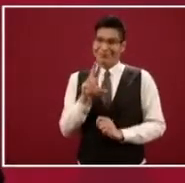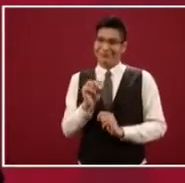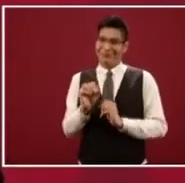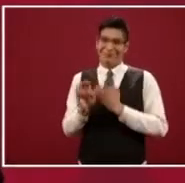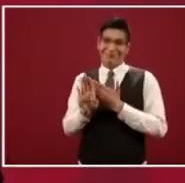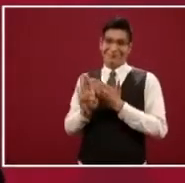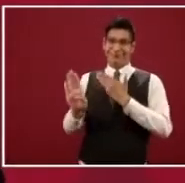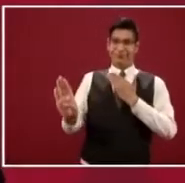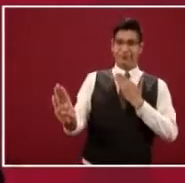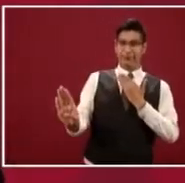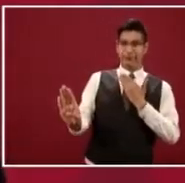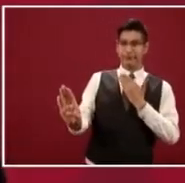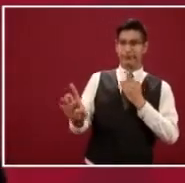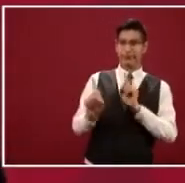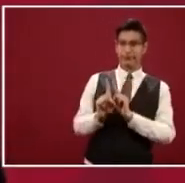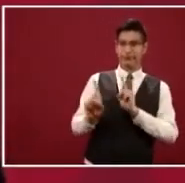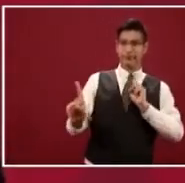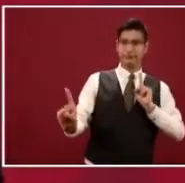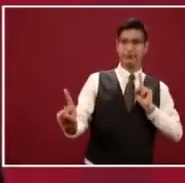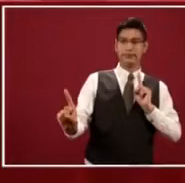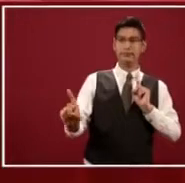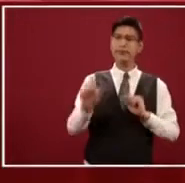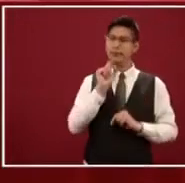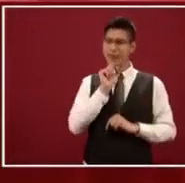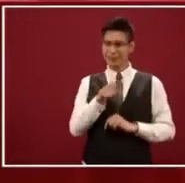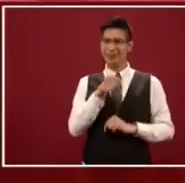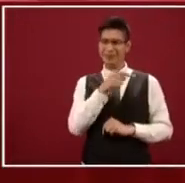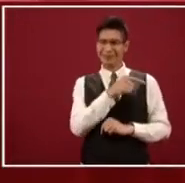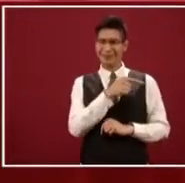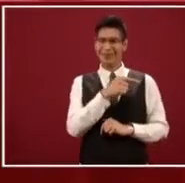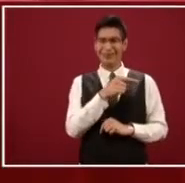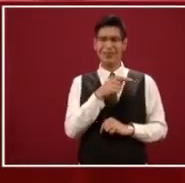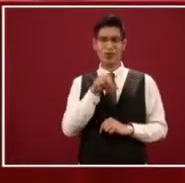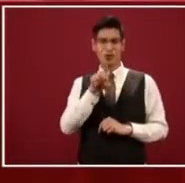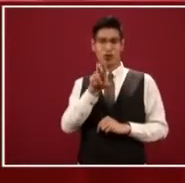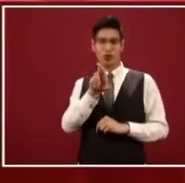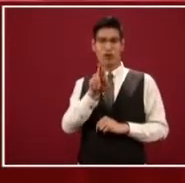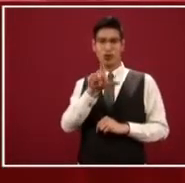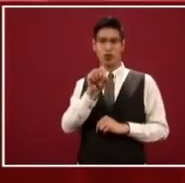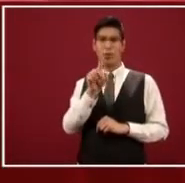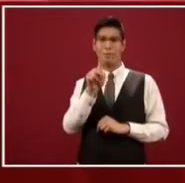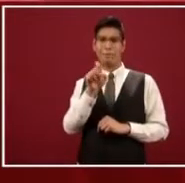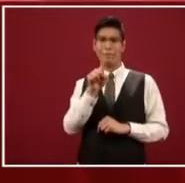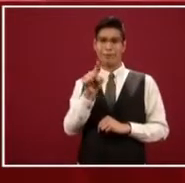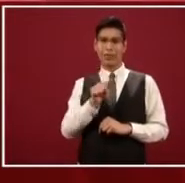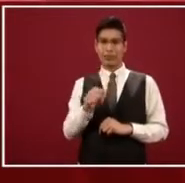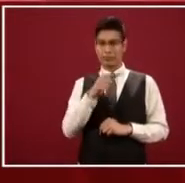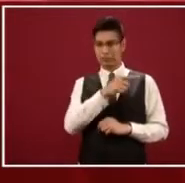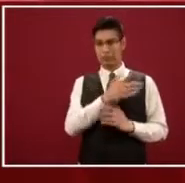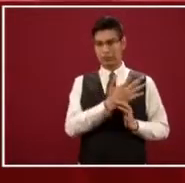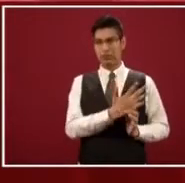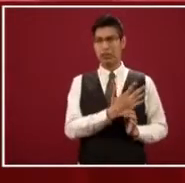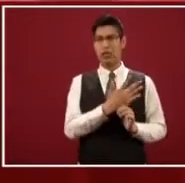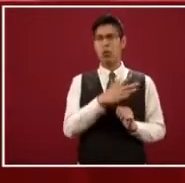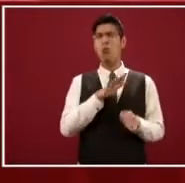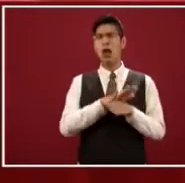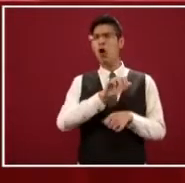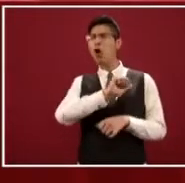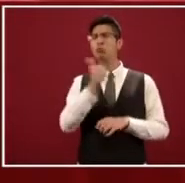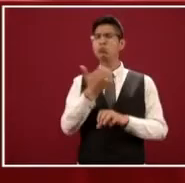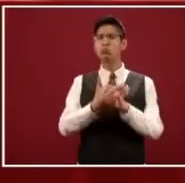Pero además, ya lo decía también el doctor López-Gatell, hay ciertas acciones que podemos además llevar a cabo para